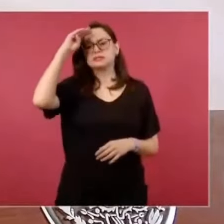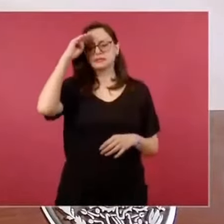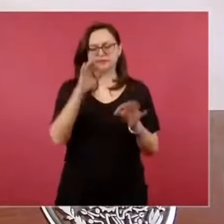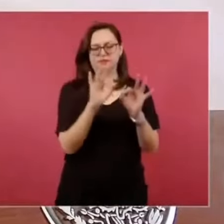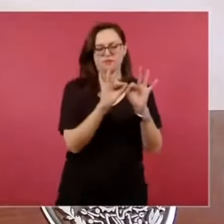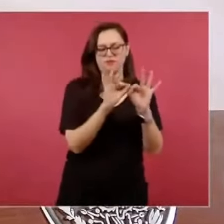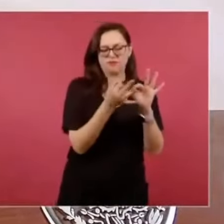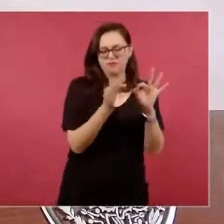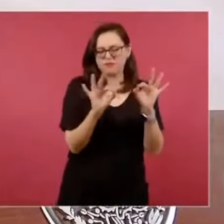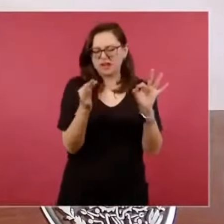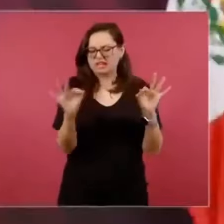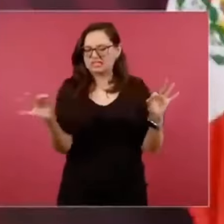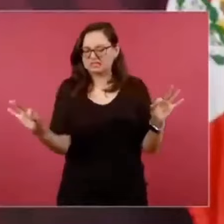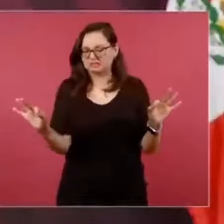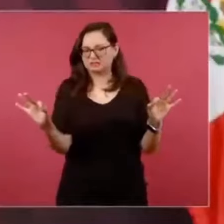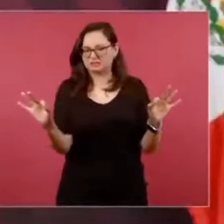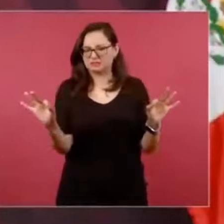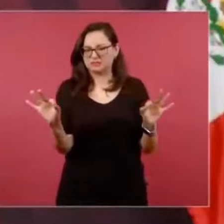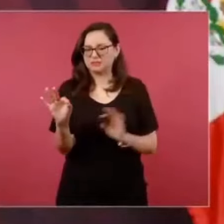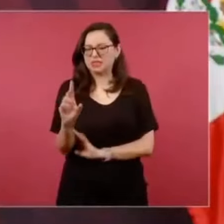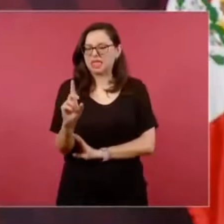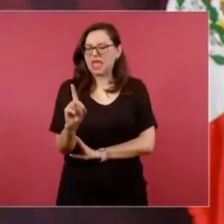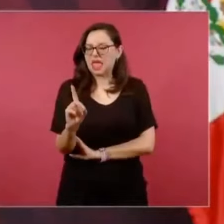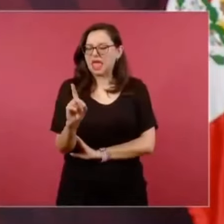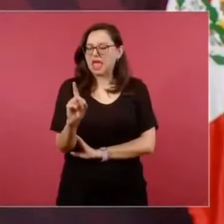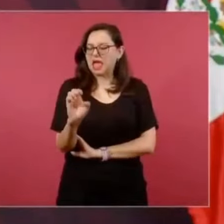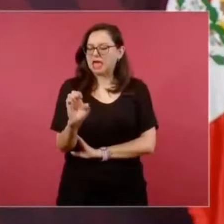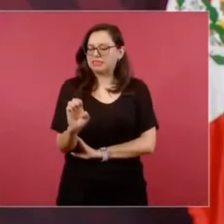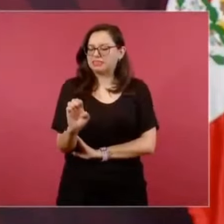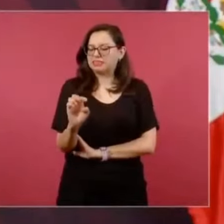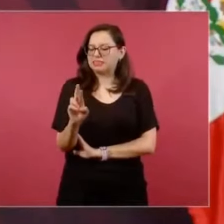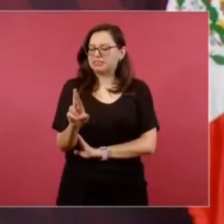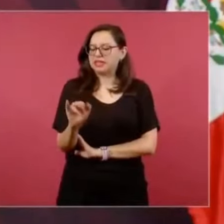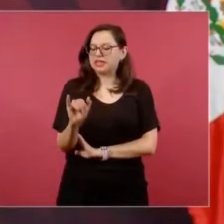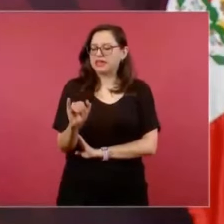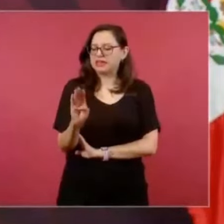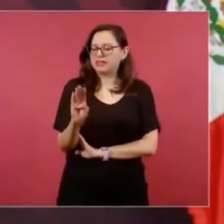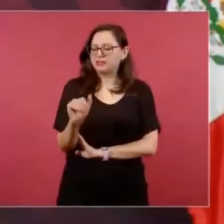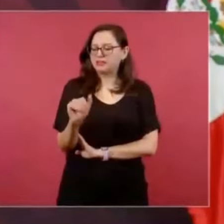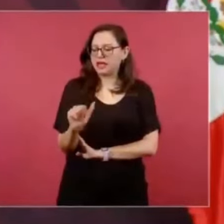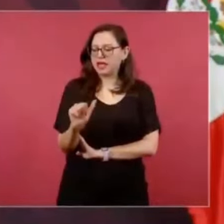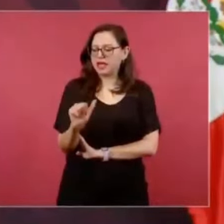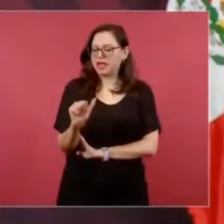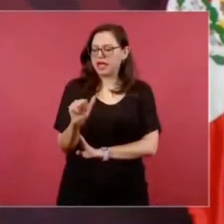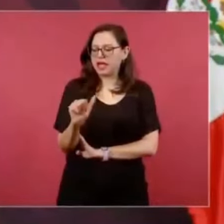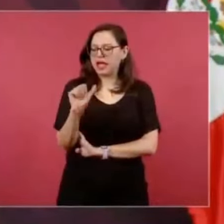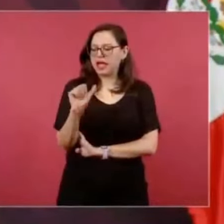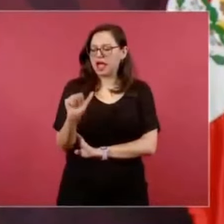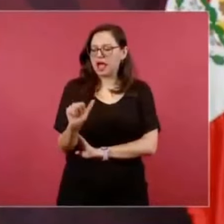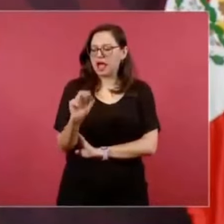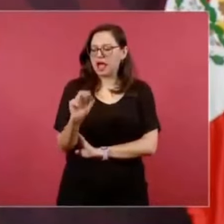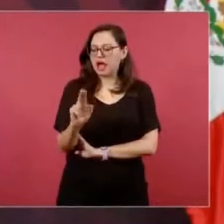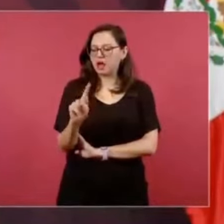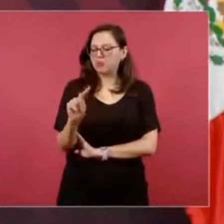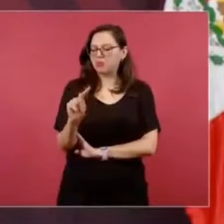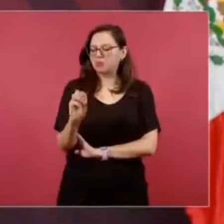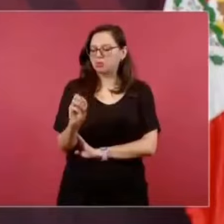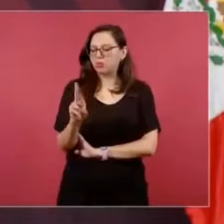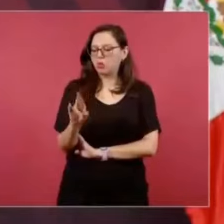que la acabo de escuchar hace como un mes, y pregunté, ¿y quién fue el creador de